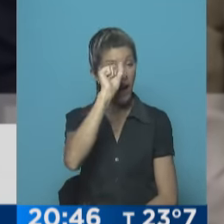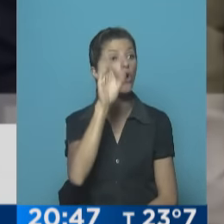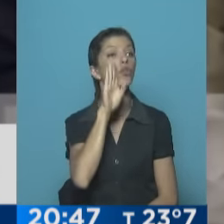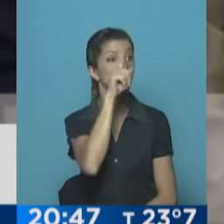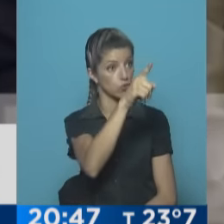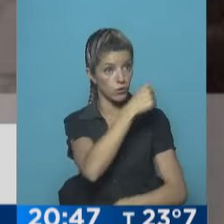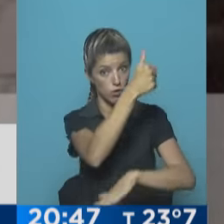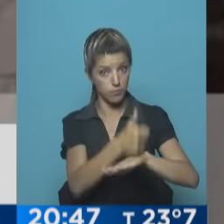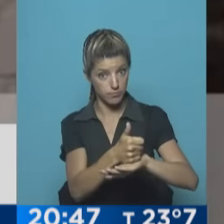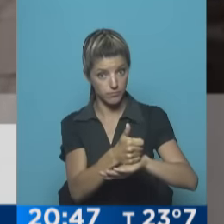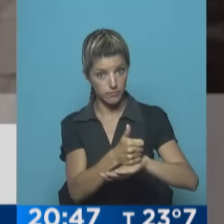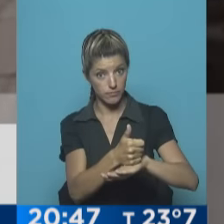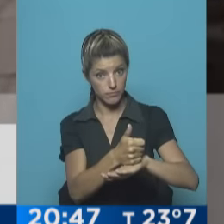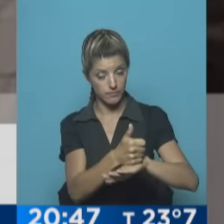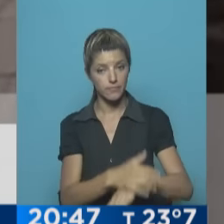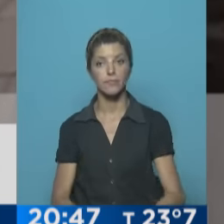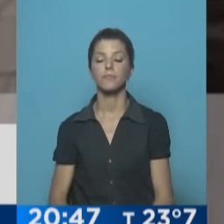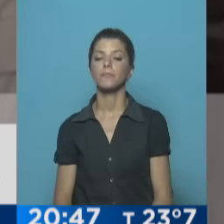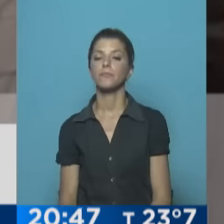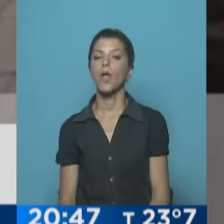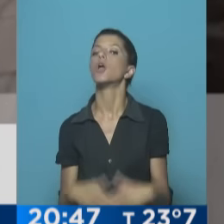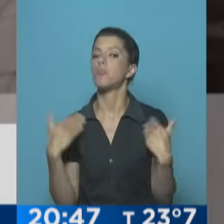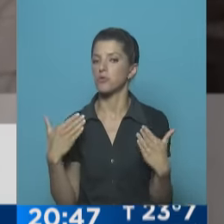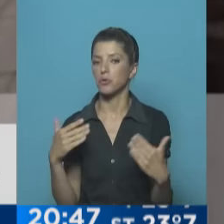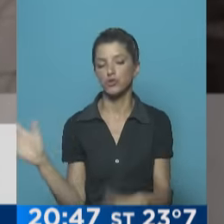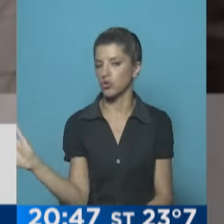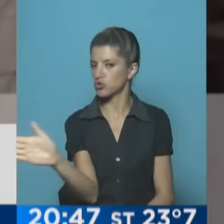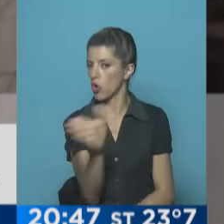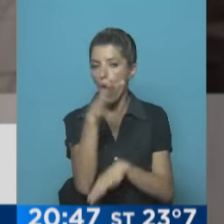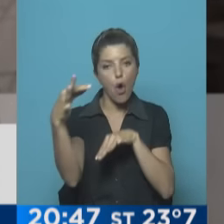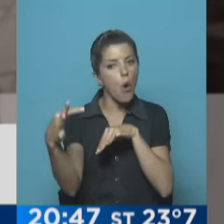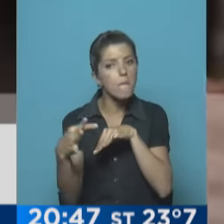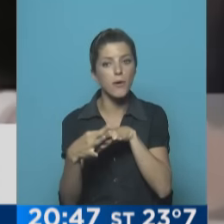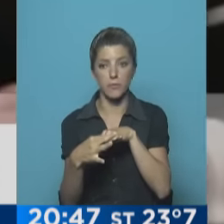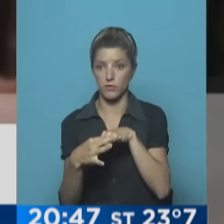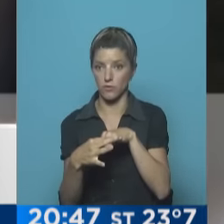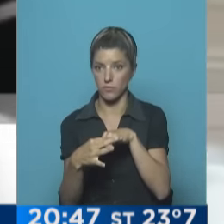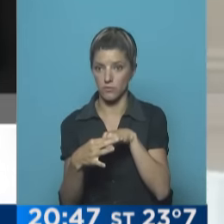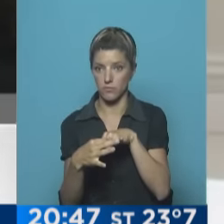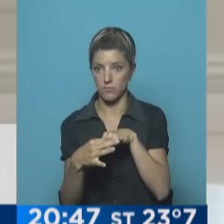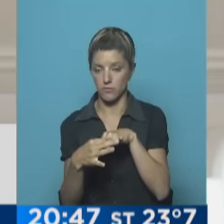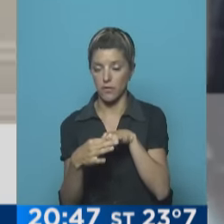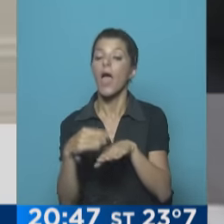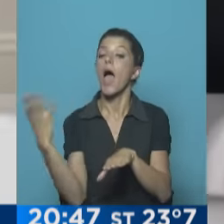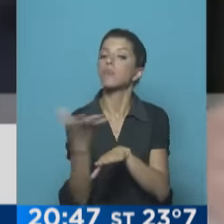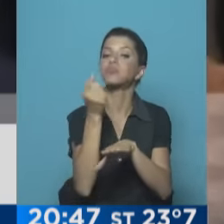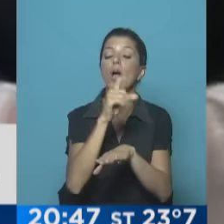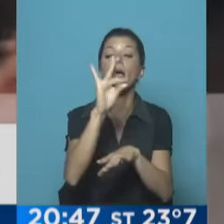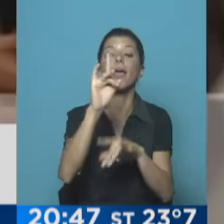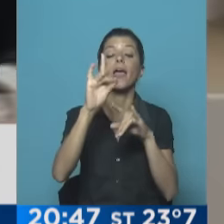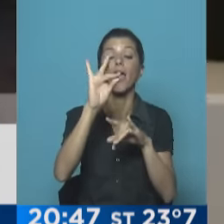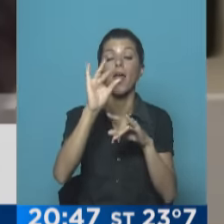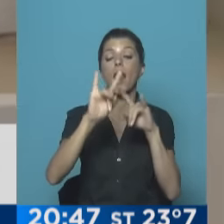acompañarnos. Y, por supuesto, estamos todos comprometidos a lograr que Dow siga apostando en la